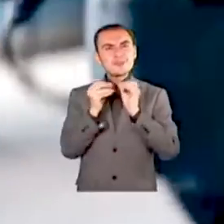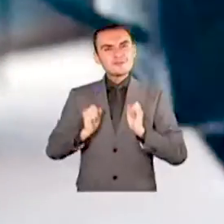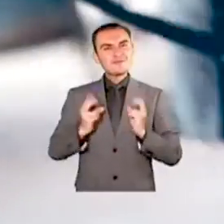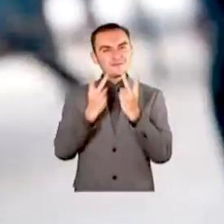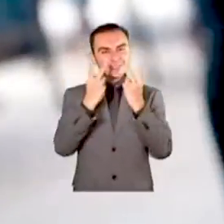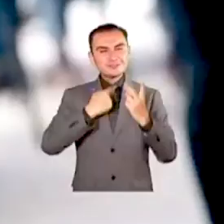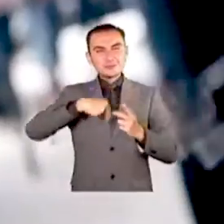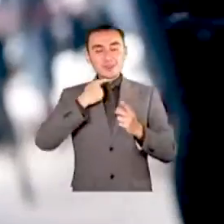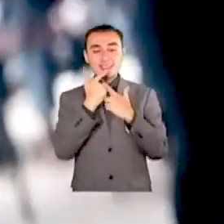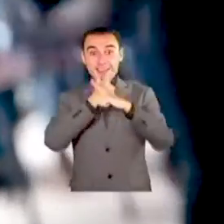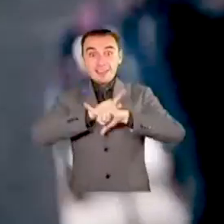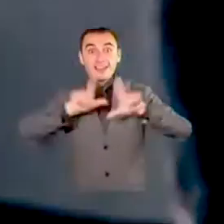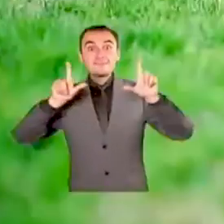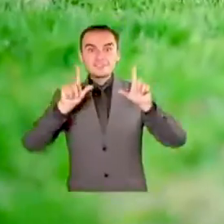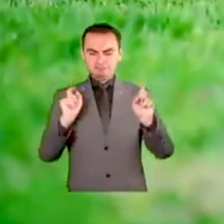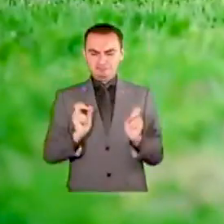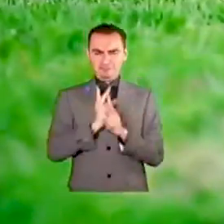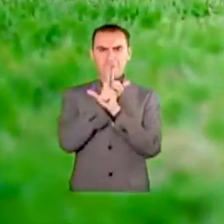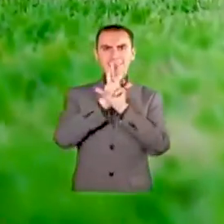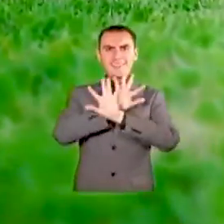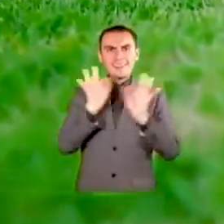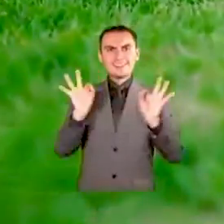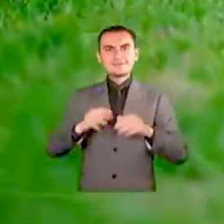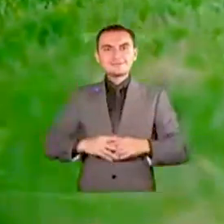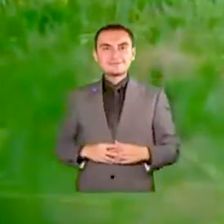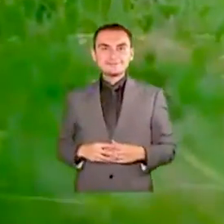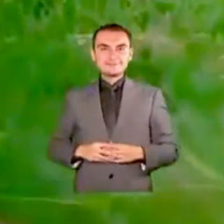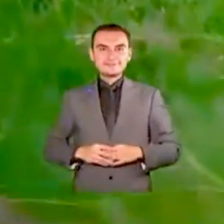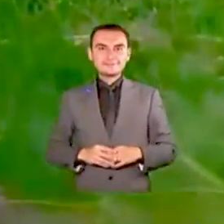vida libre de violencias para ellas.